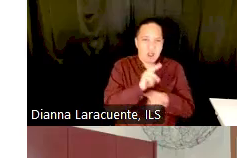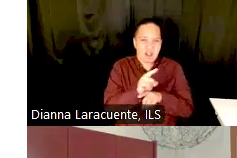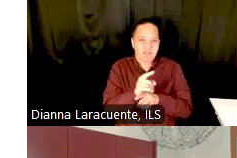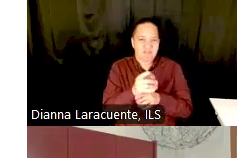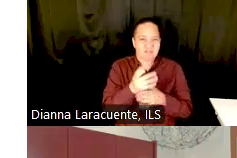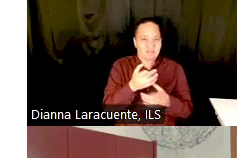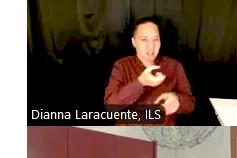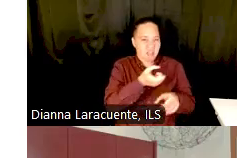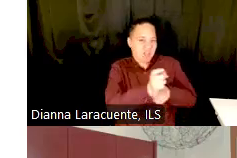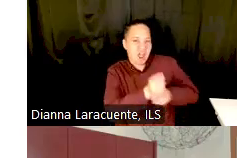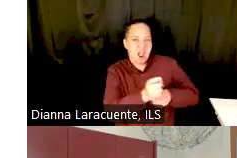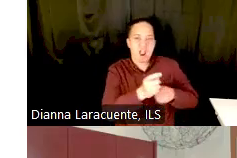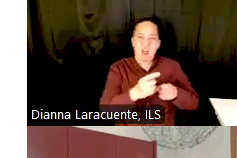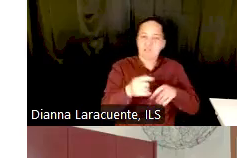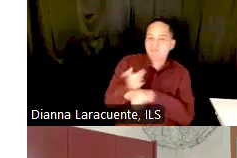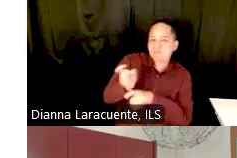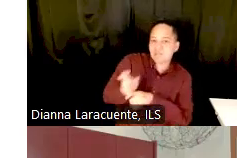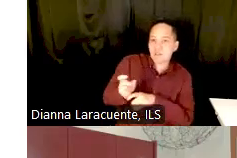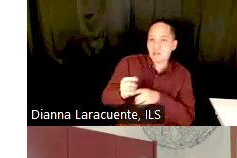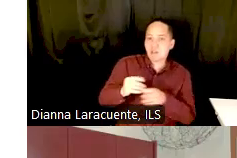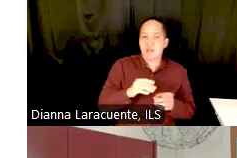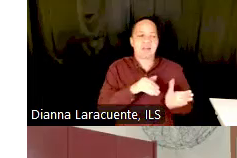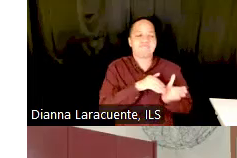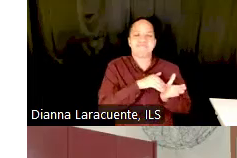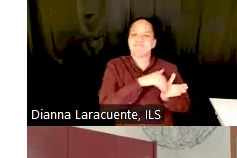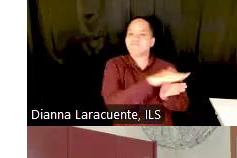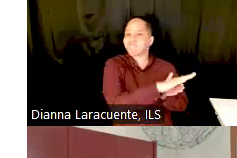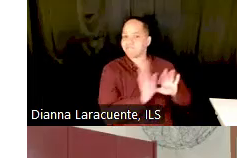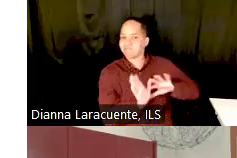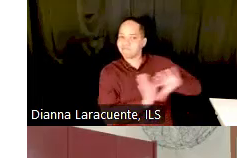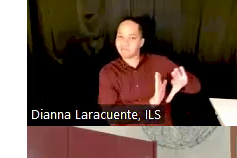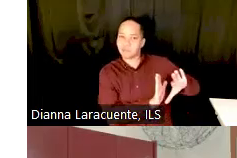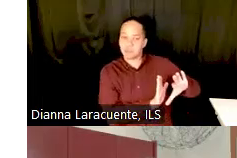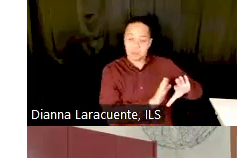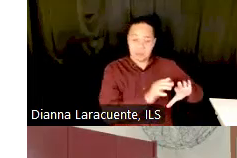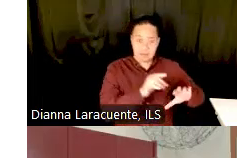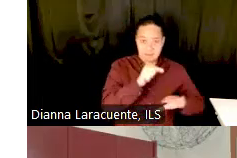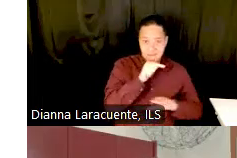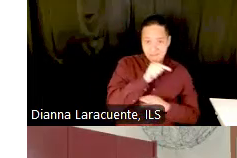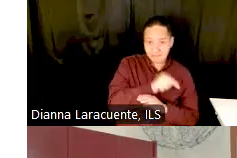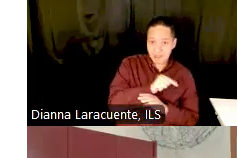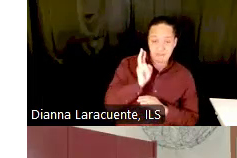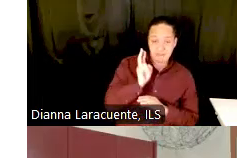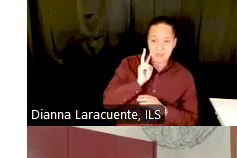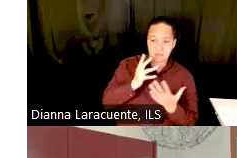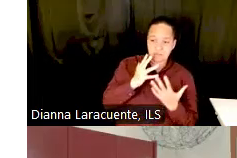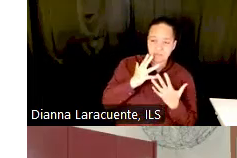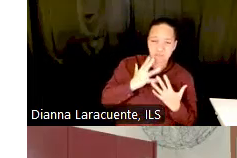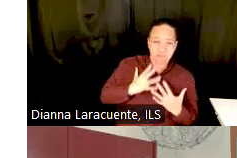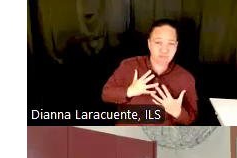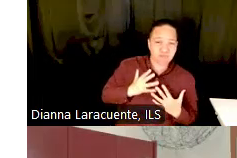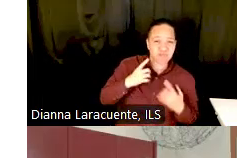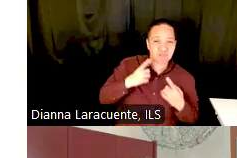burlas entre ellas o de exclusión, y eso las lleva a un estado de depresión que incluso aumenta la